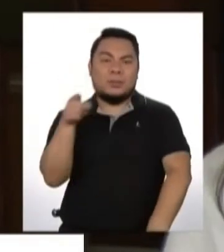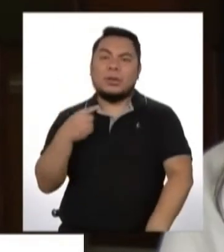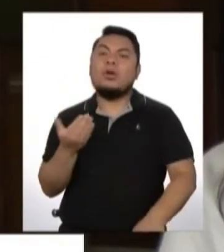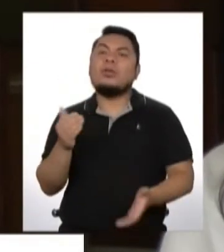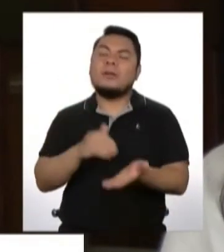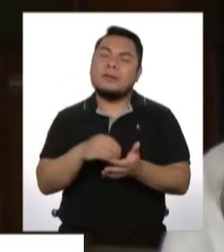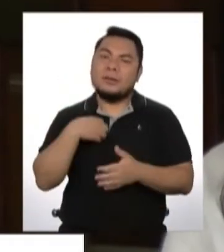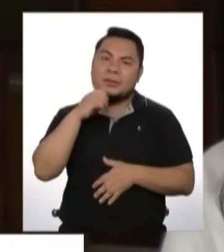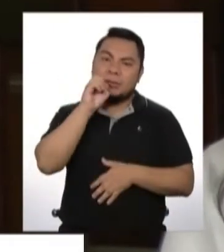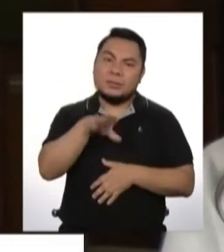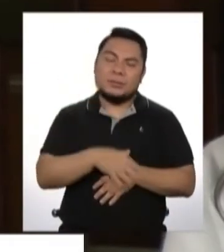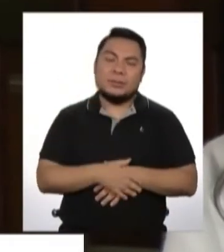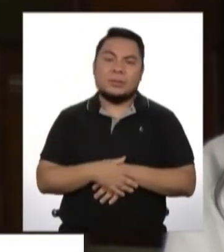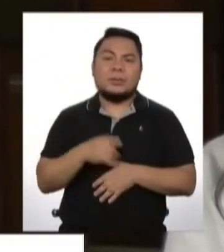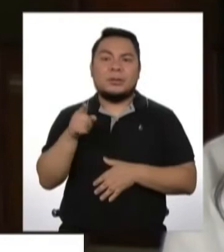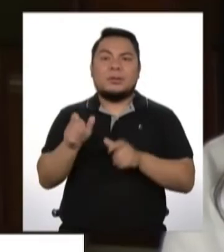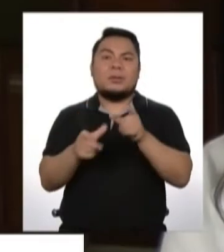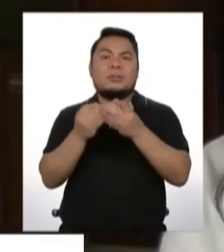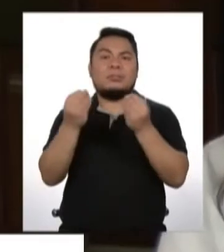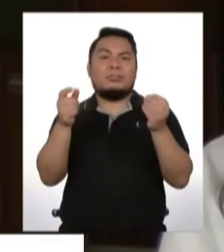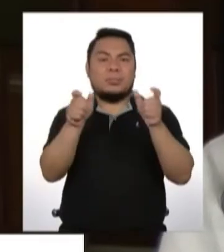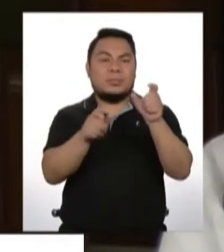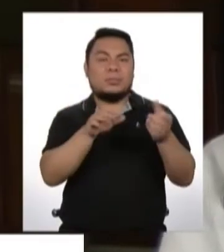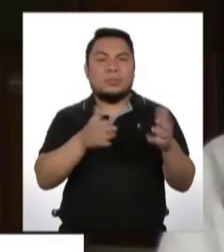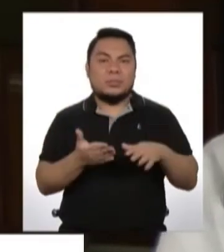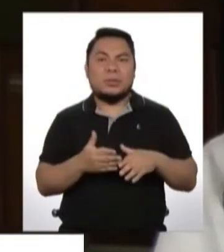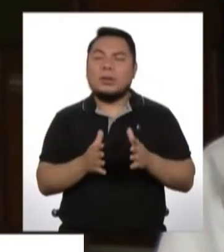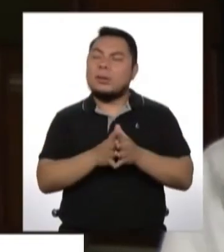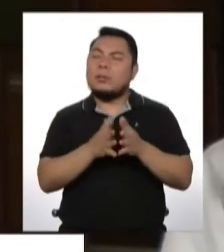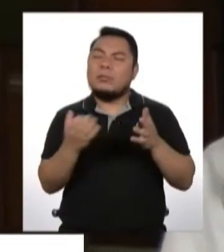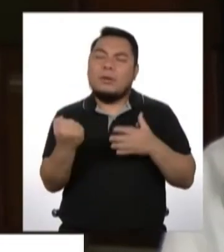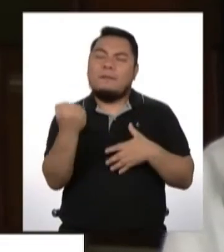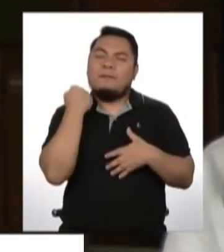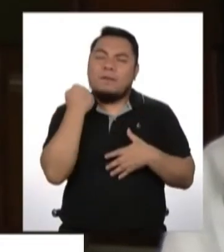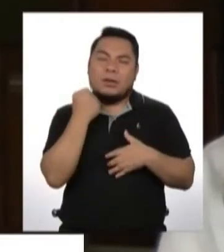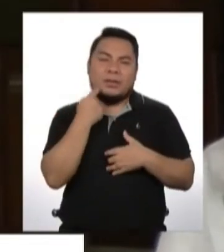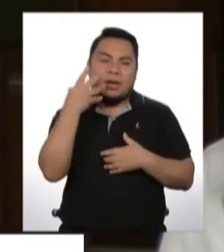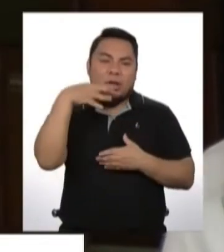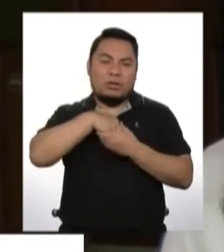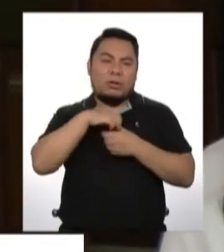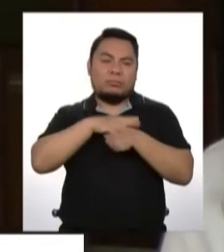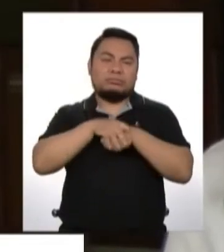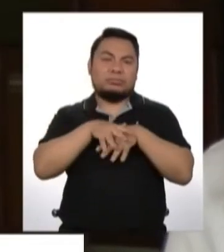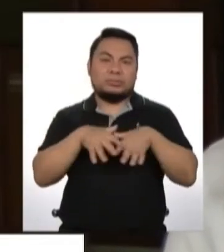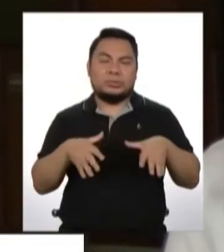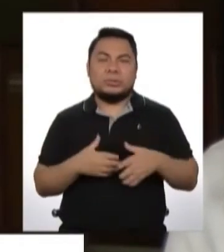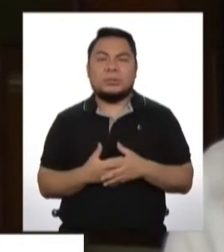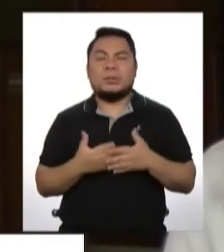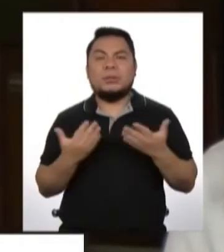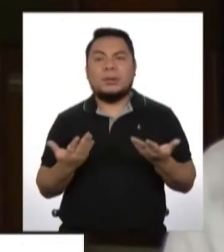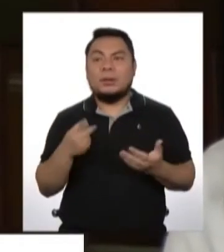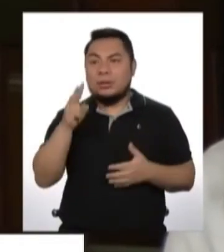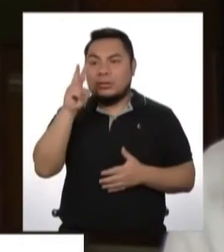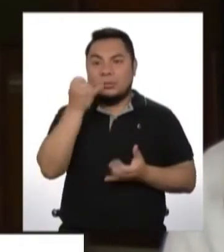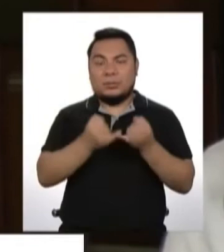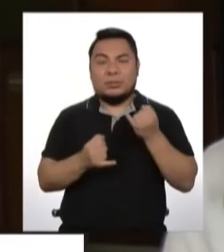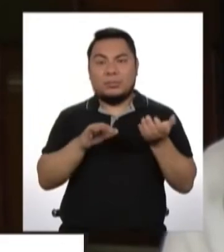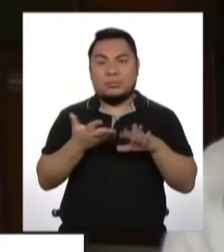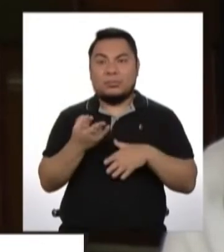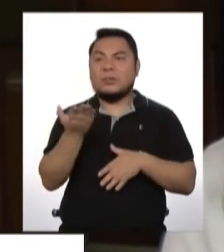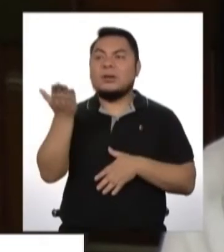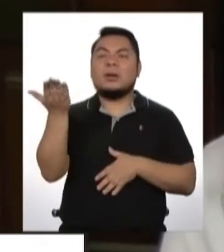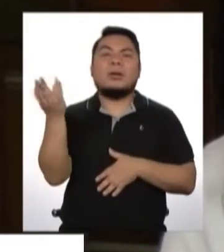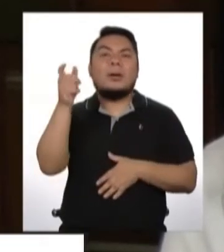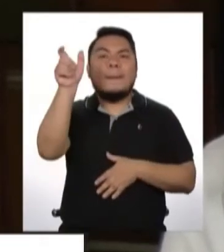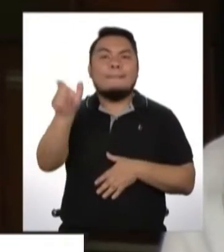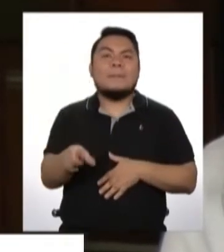vuelvo a repetir, en la mayor parte de los casos son personas muy severamente comprometidas. Los últimos dos fallecimientos en un hospital fueron de